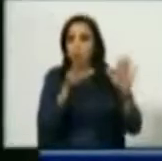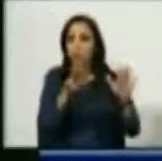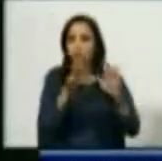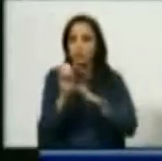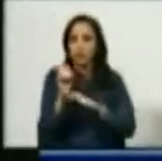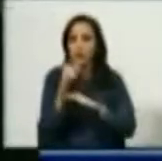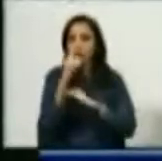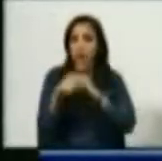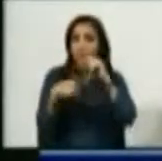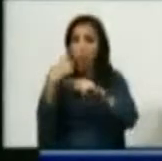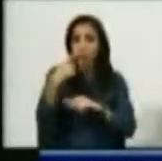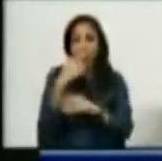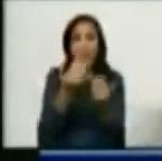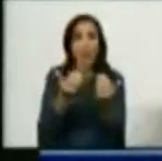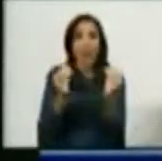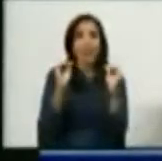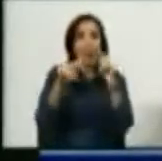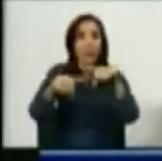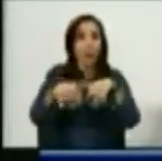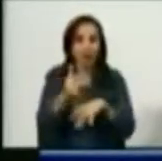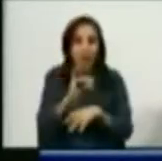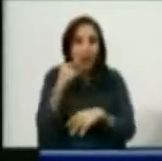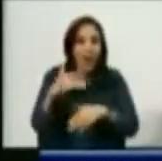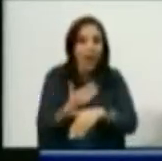y el año que viene tenemos estadios aquí